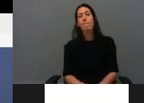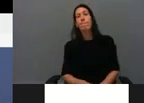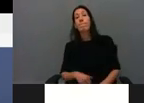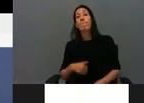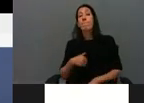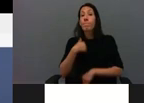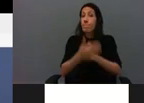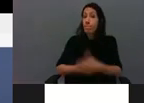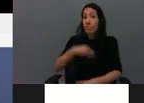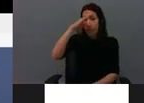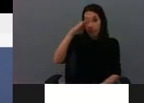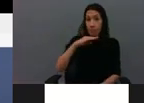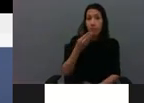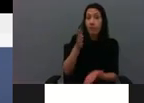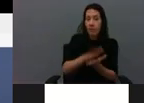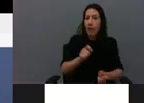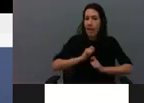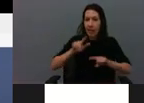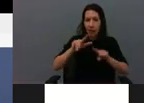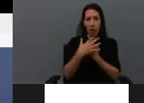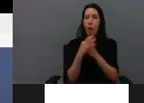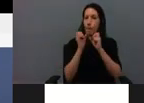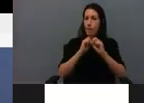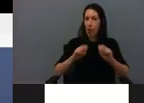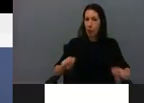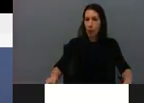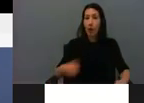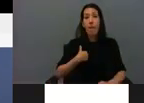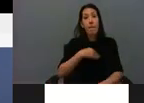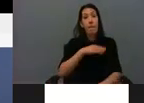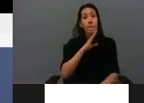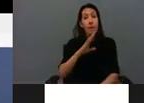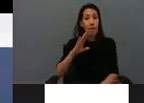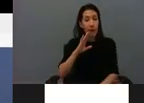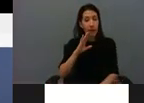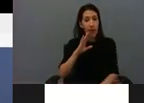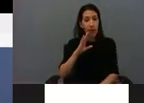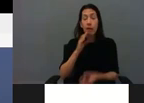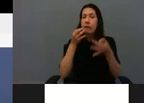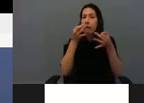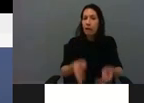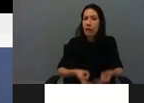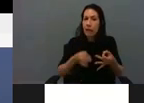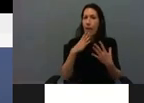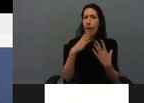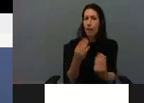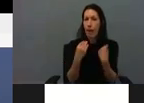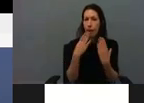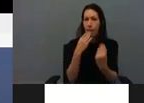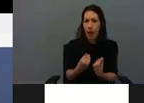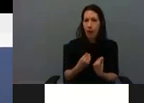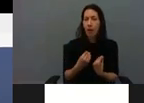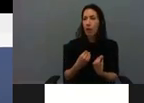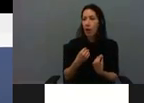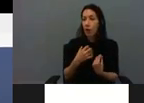Al fallecer mi padre supuso un empeoramiento de la situación. Mi madre no paraba de regañarme sin dejarme